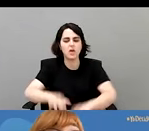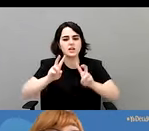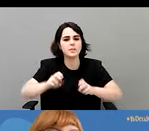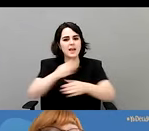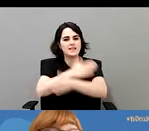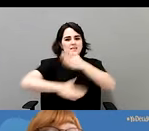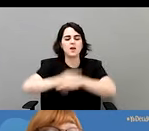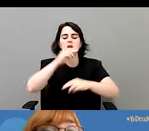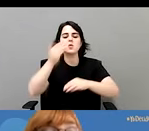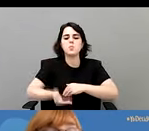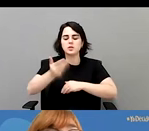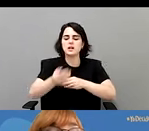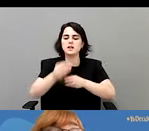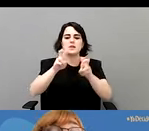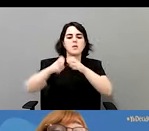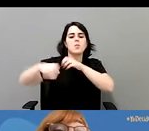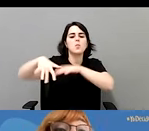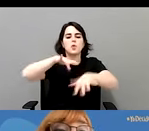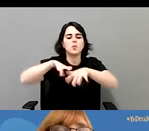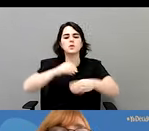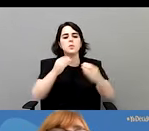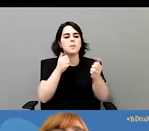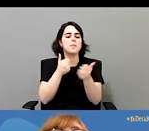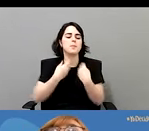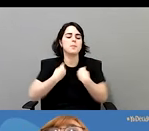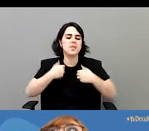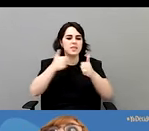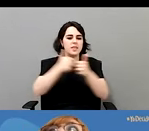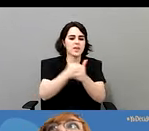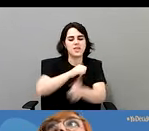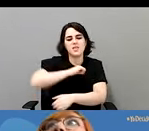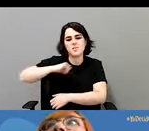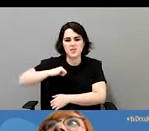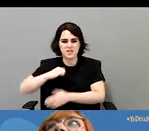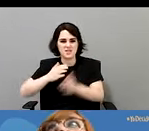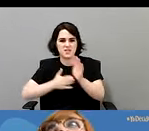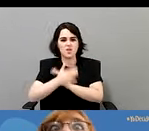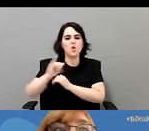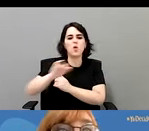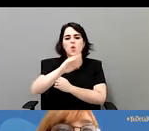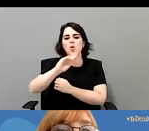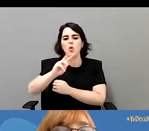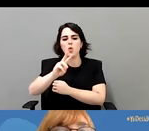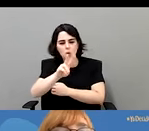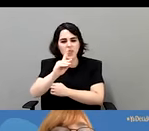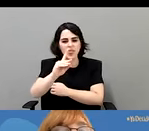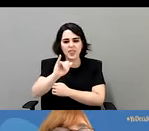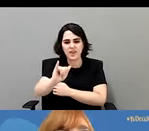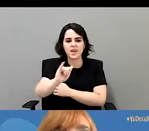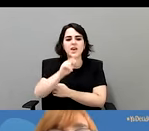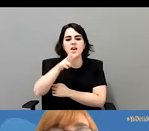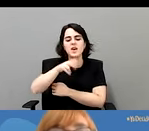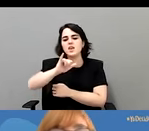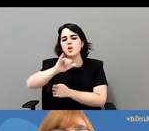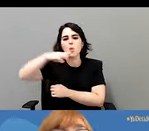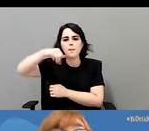se conoce como el movimiento de la vida independiente. Y ella es Judy Heumann. Bueno, aparte de Judy Heumann, y lo